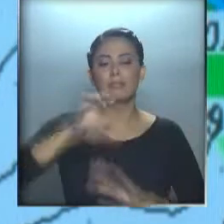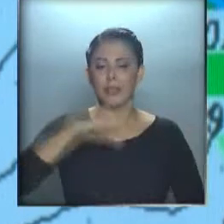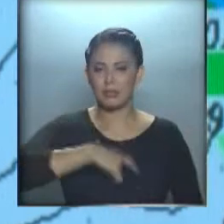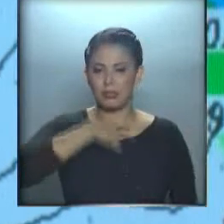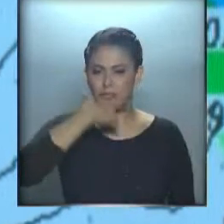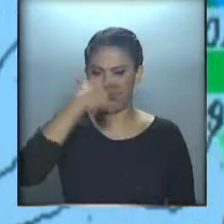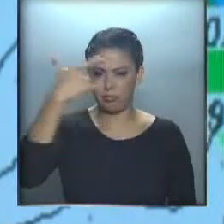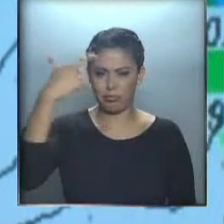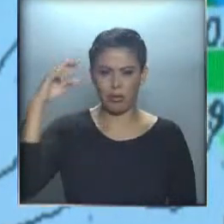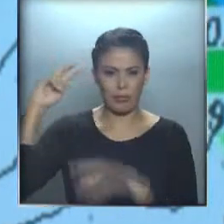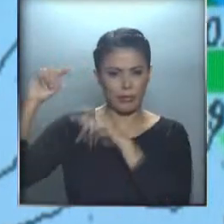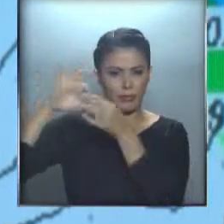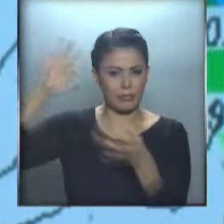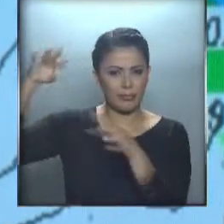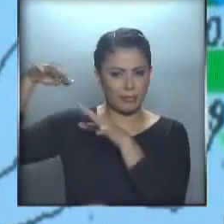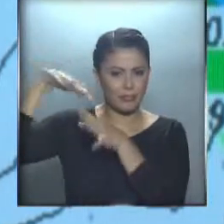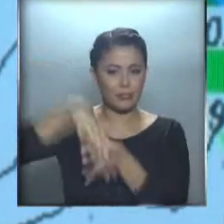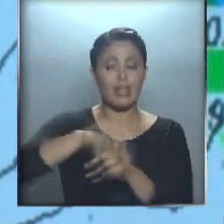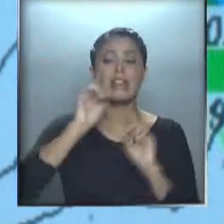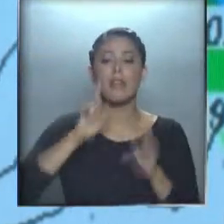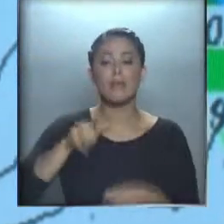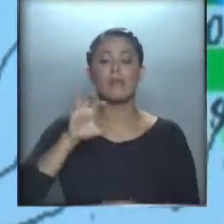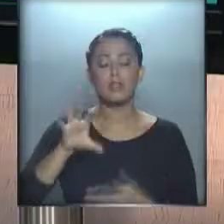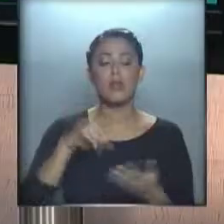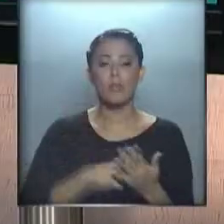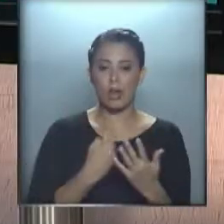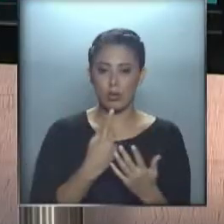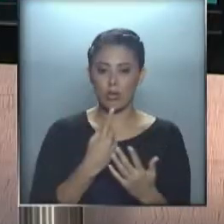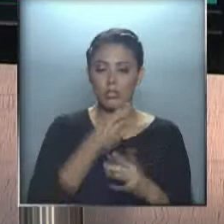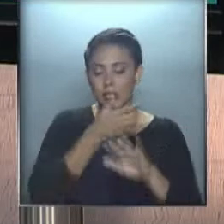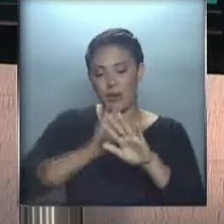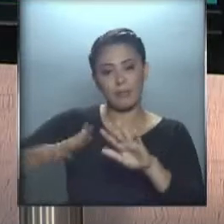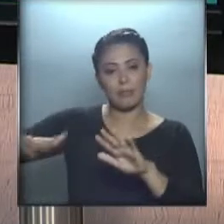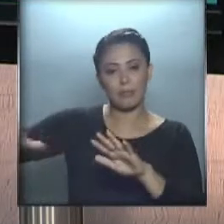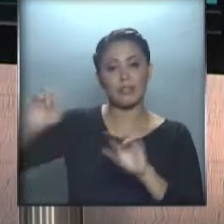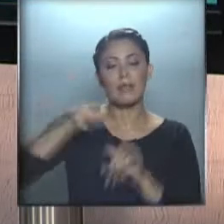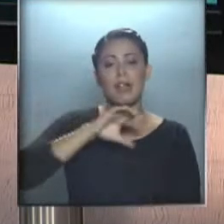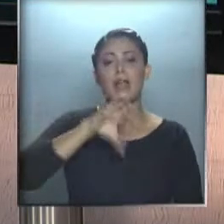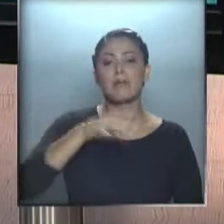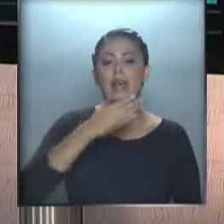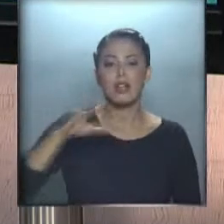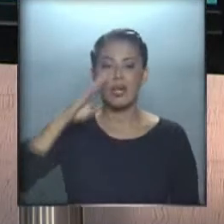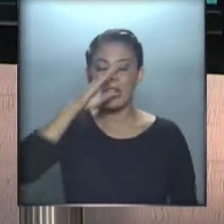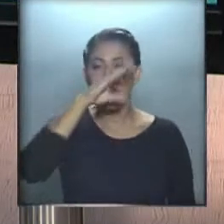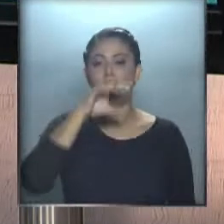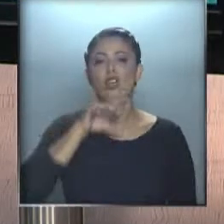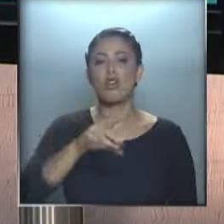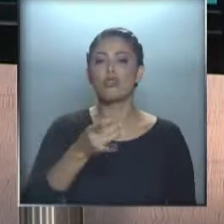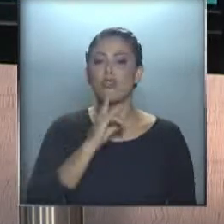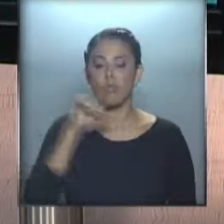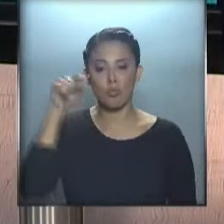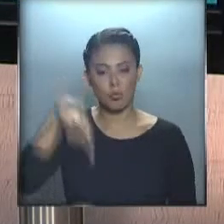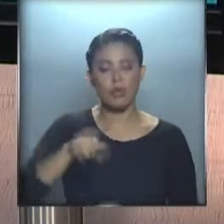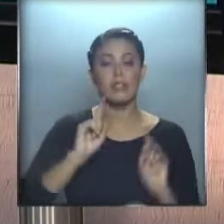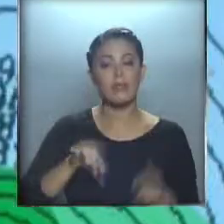temperaturas. Y en la costa atlántica de la provincia de Buenos Aires, en la costa de Río Negro, de Chubut, allí, incluso en la zona